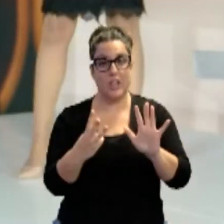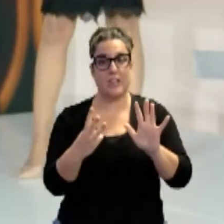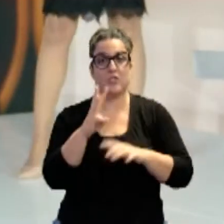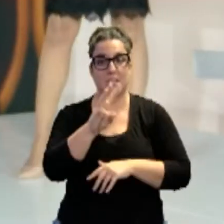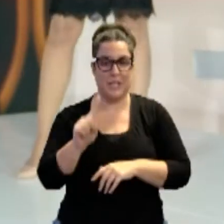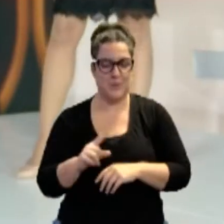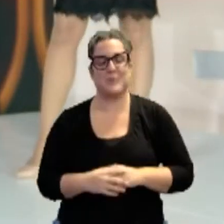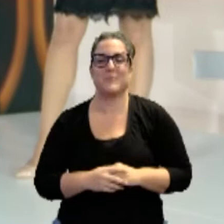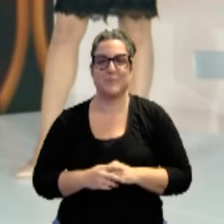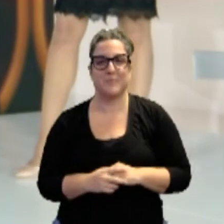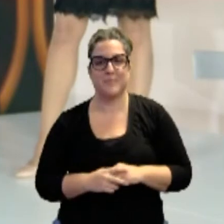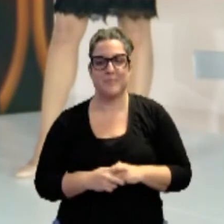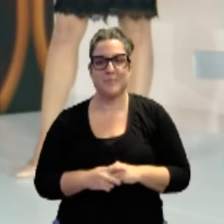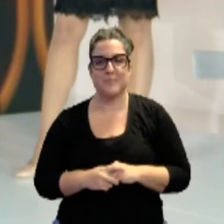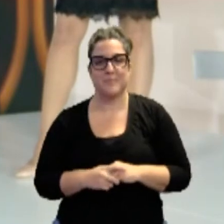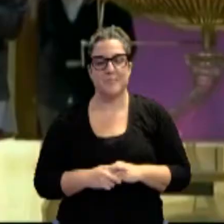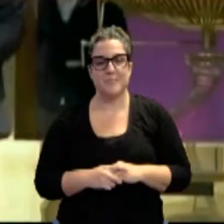43.831.